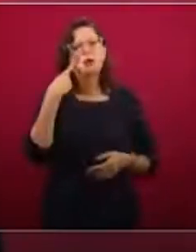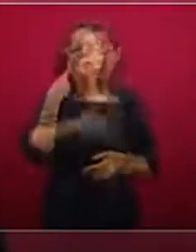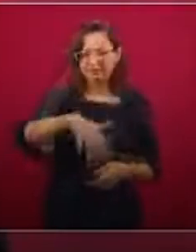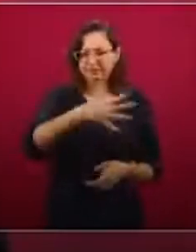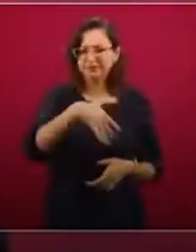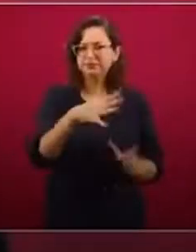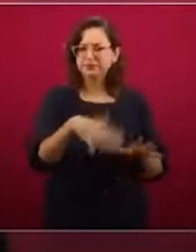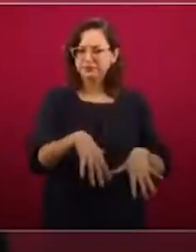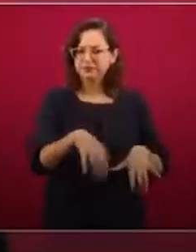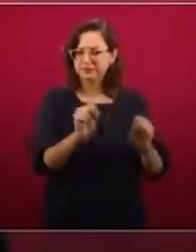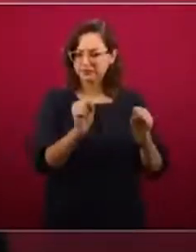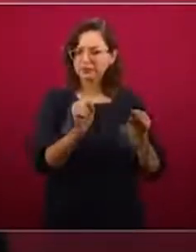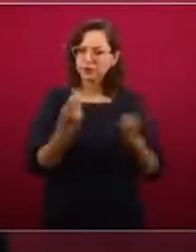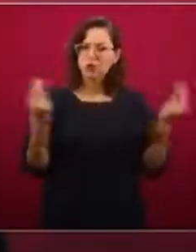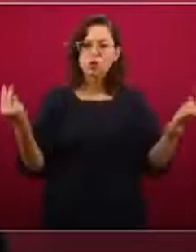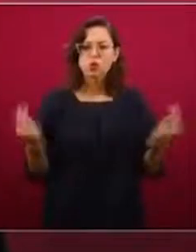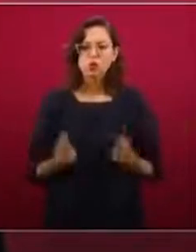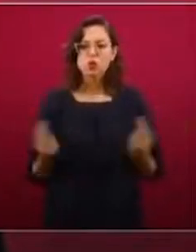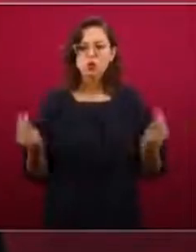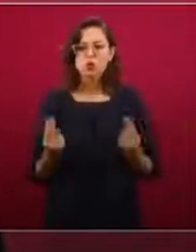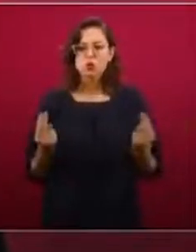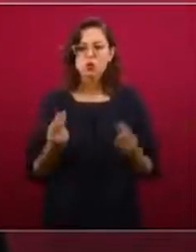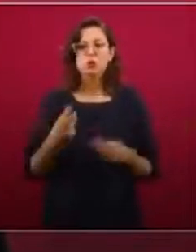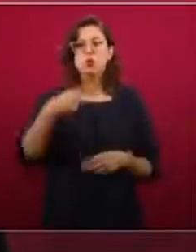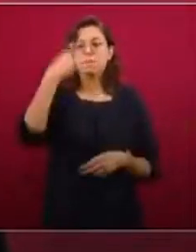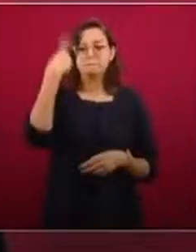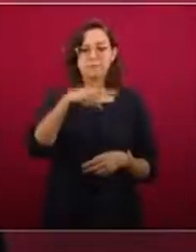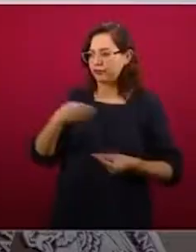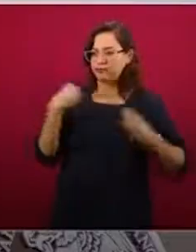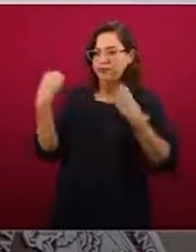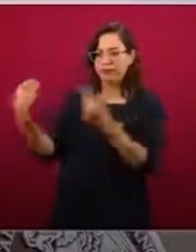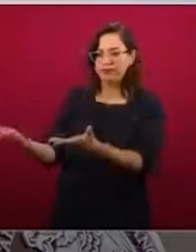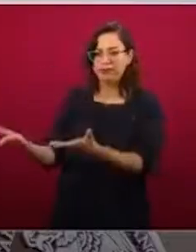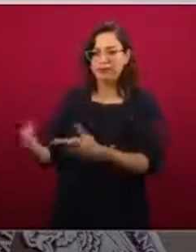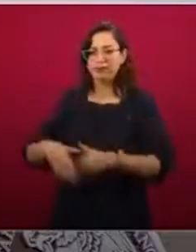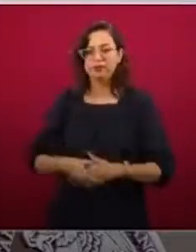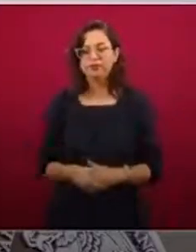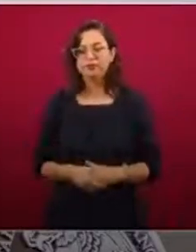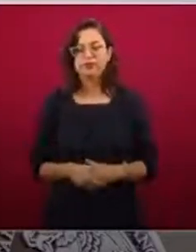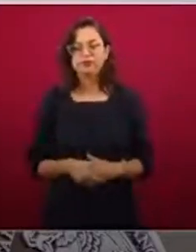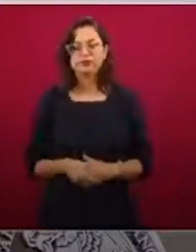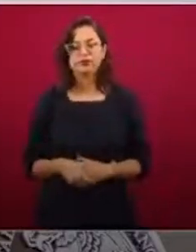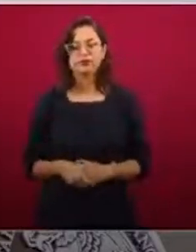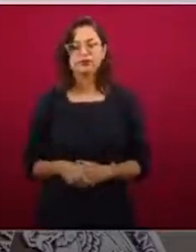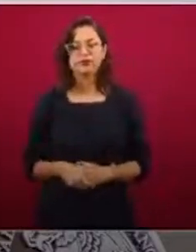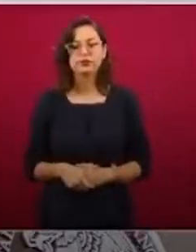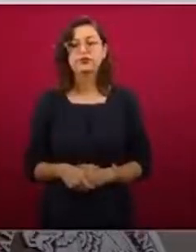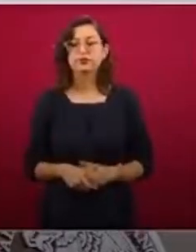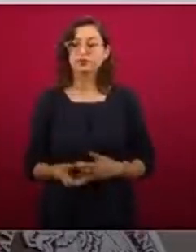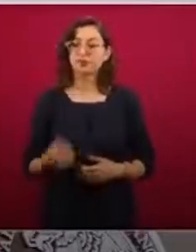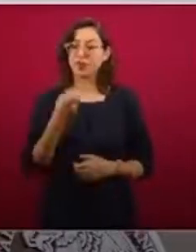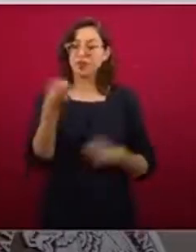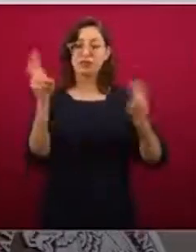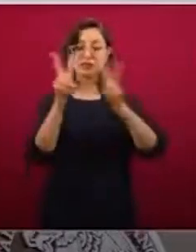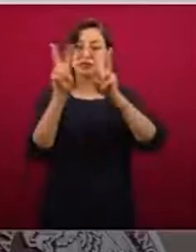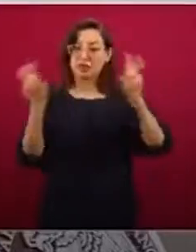recuperar lo más que se pueda para devolverle al pueblo lo robado. Entonces es un asunto también